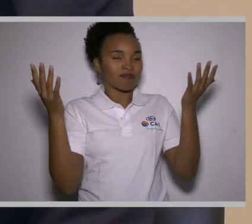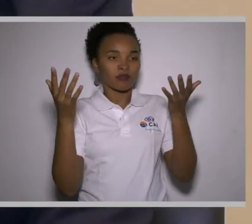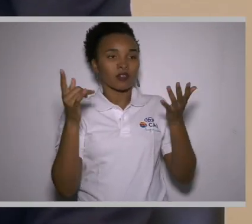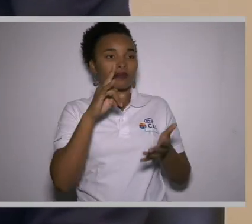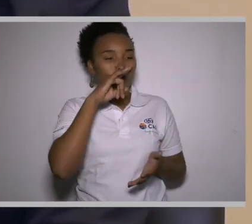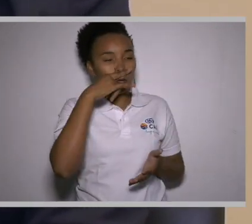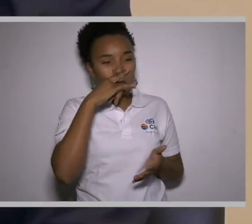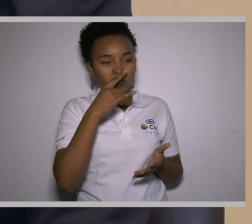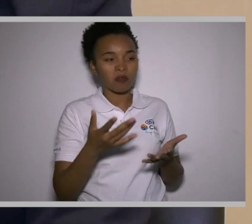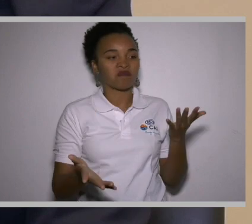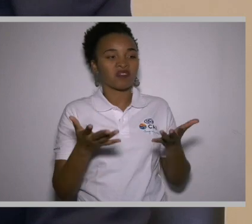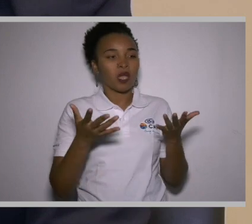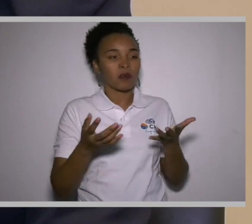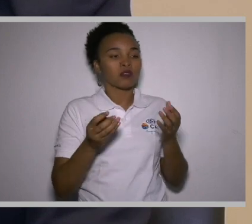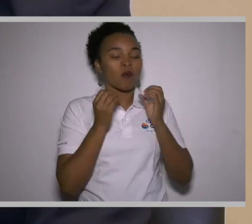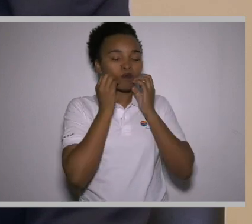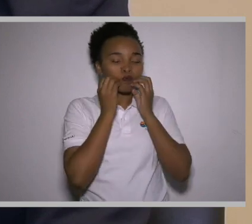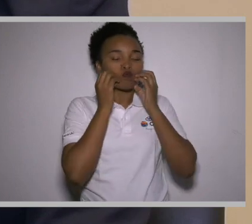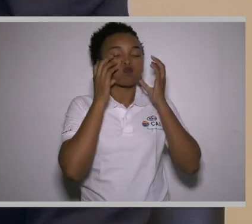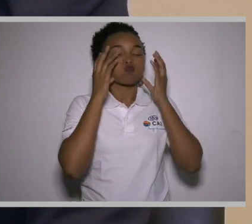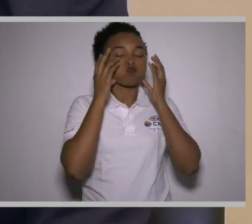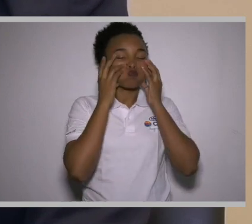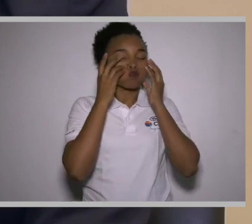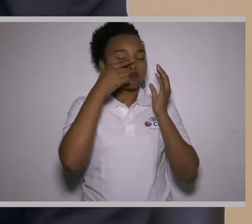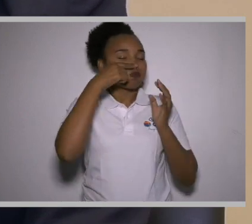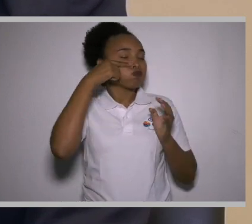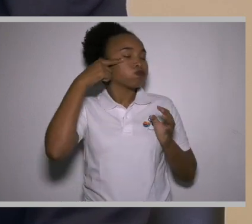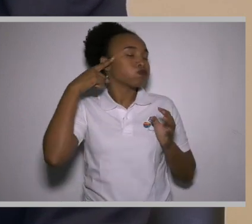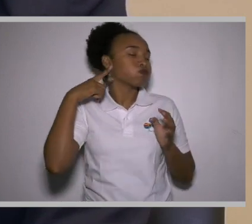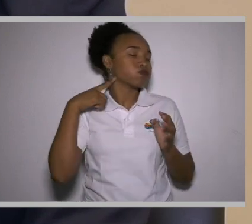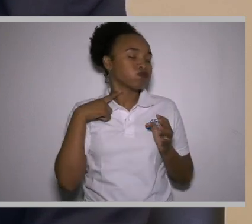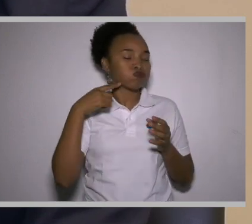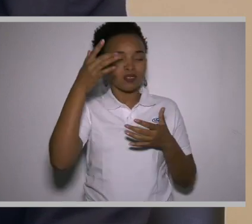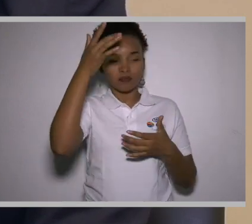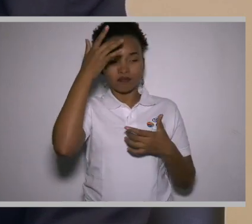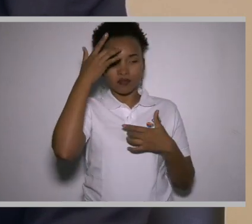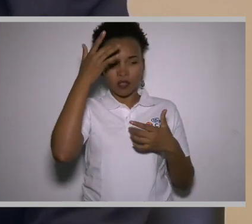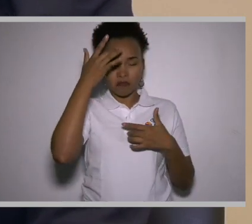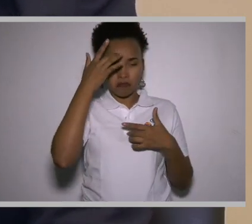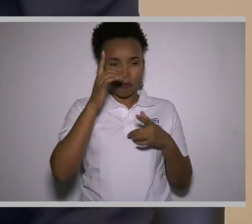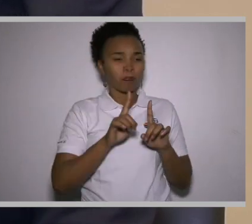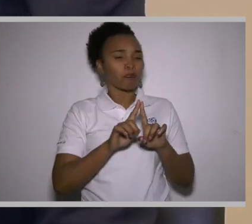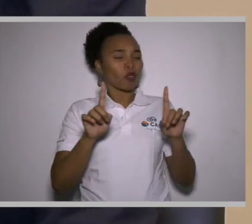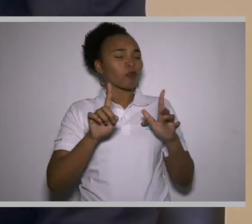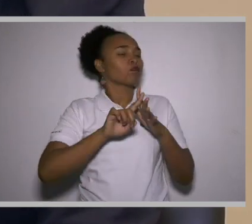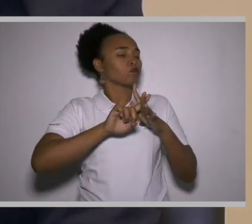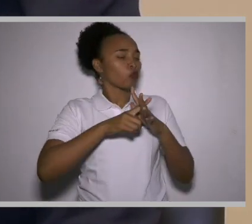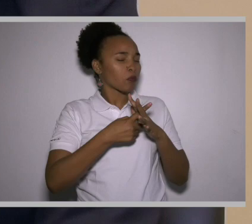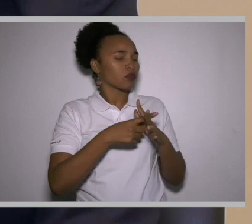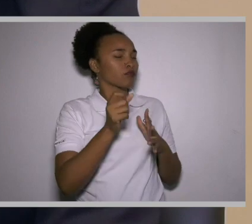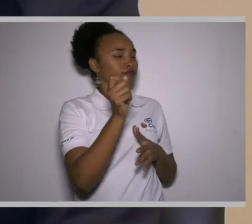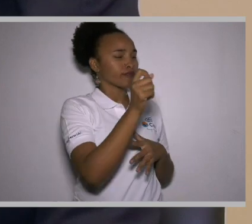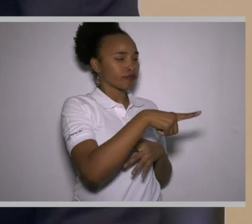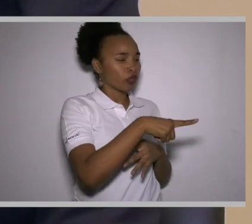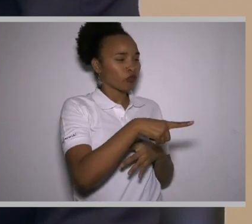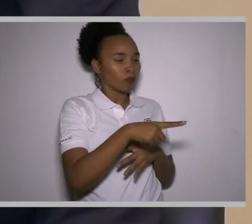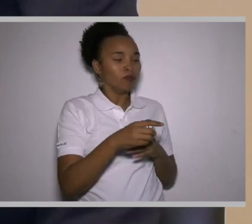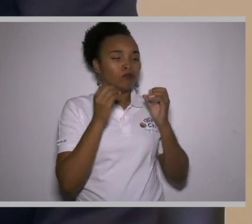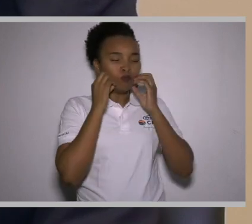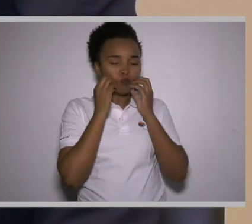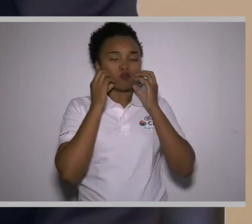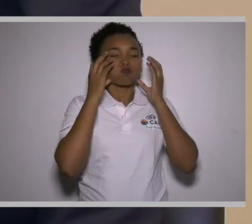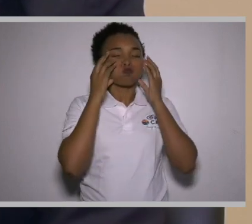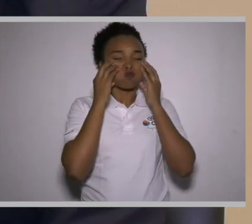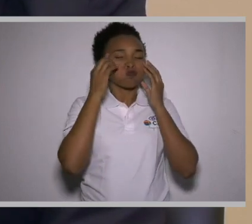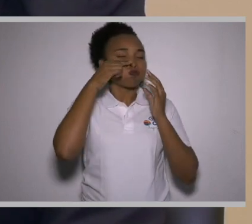los padres es cuando sus niños tienen adenoiditis. Pero vamos a empezar por una pregunta básica.